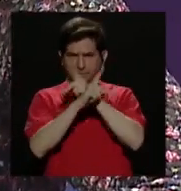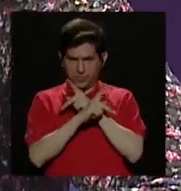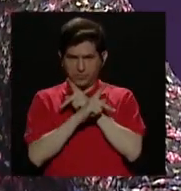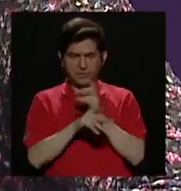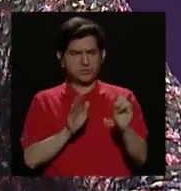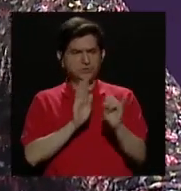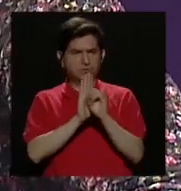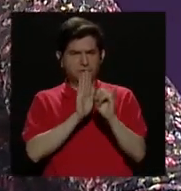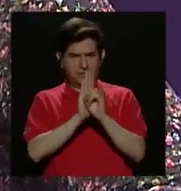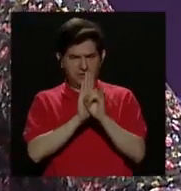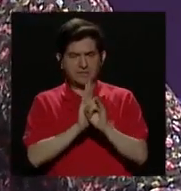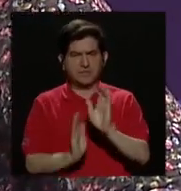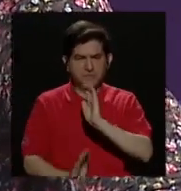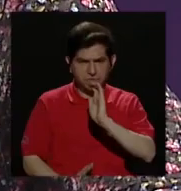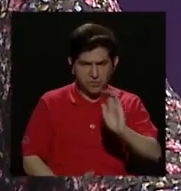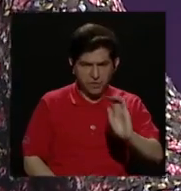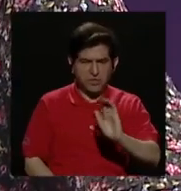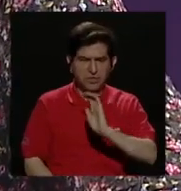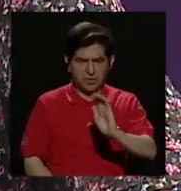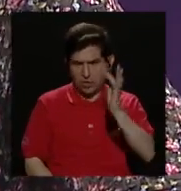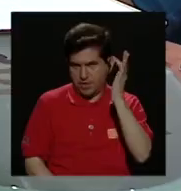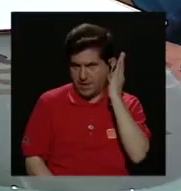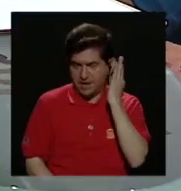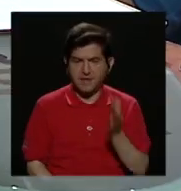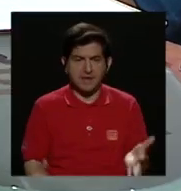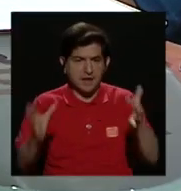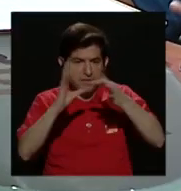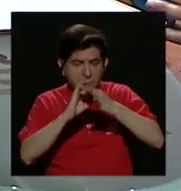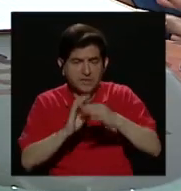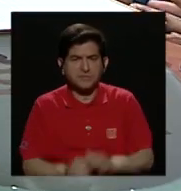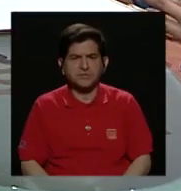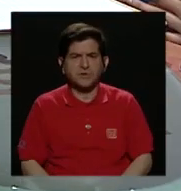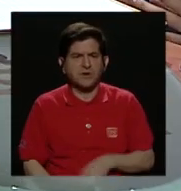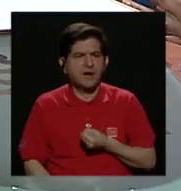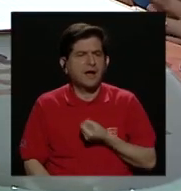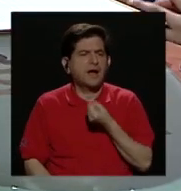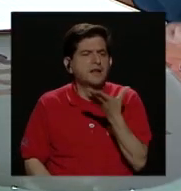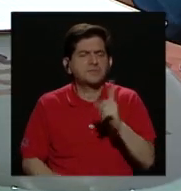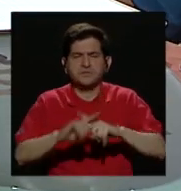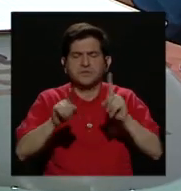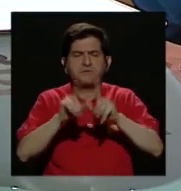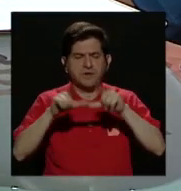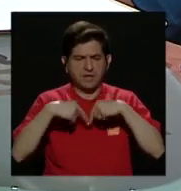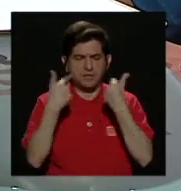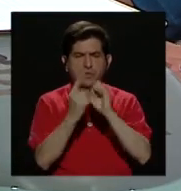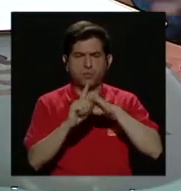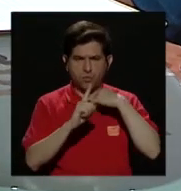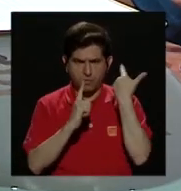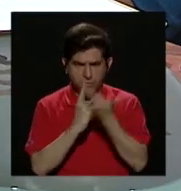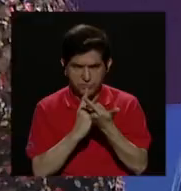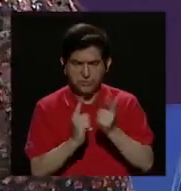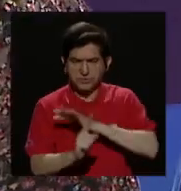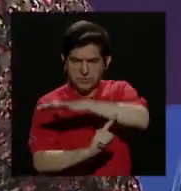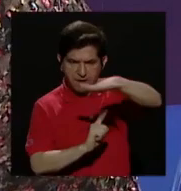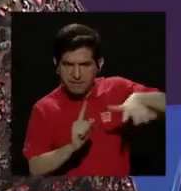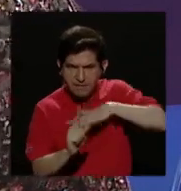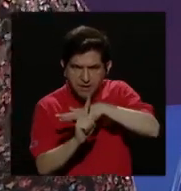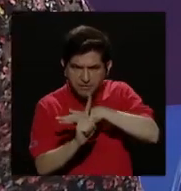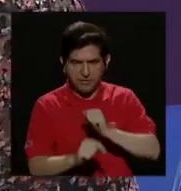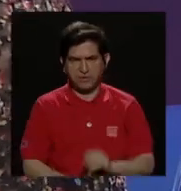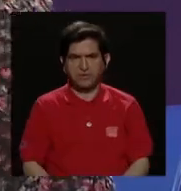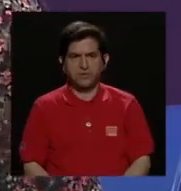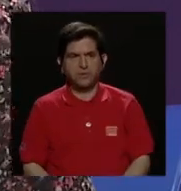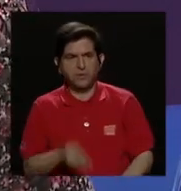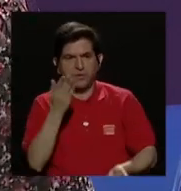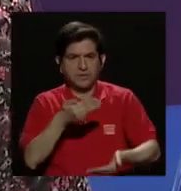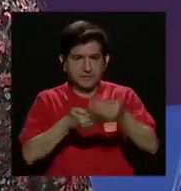la identidad de los niños o niñas con respecto a las manifestaciones de los distintos grupos sociales que los rodean? En este caso, que sea